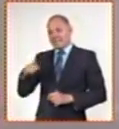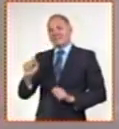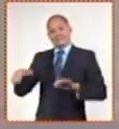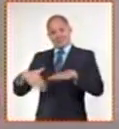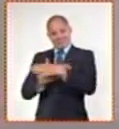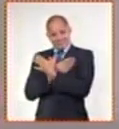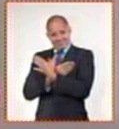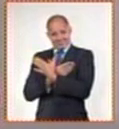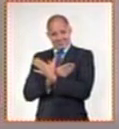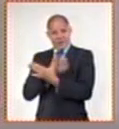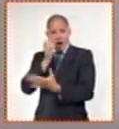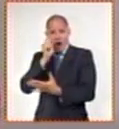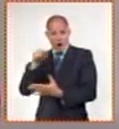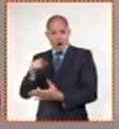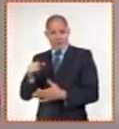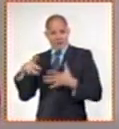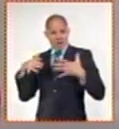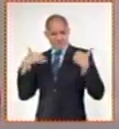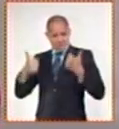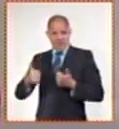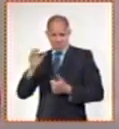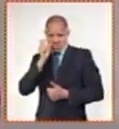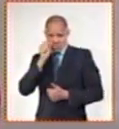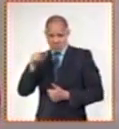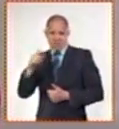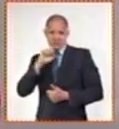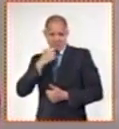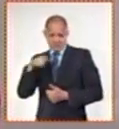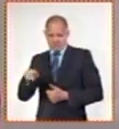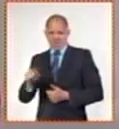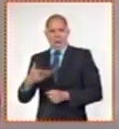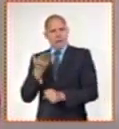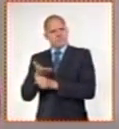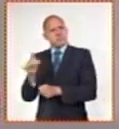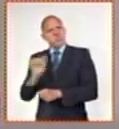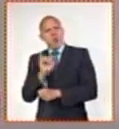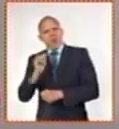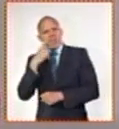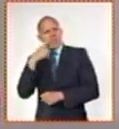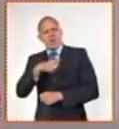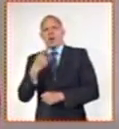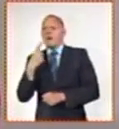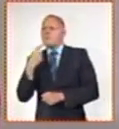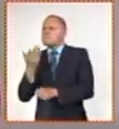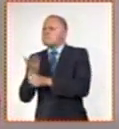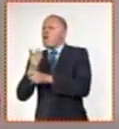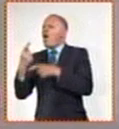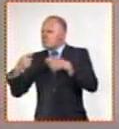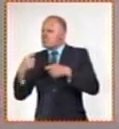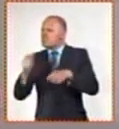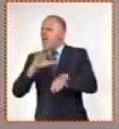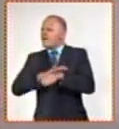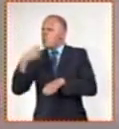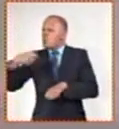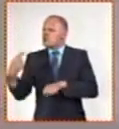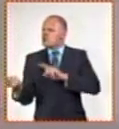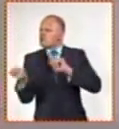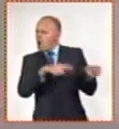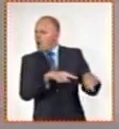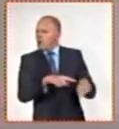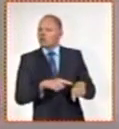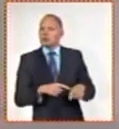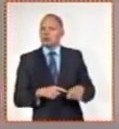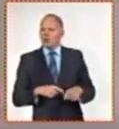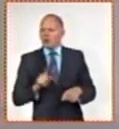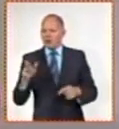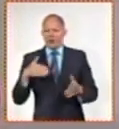toca, pidiendo que sea juzgada la vicepresidenta. O sea, ahí hay que ver, sobre todo